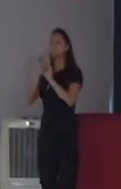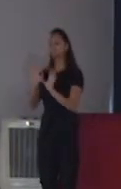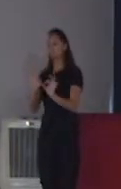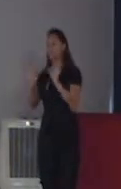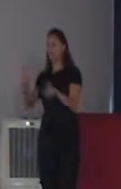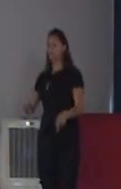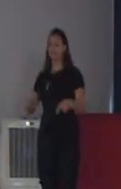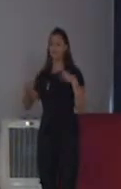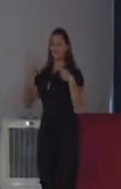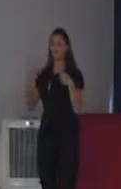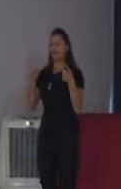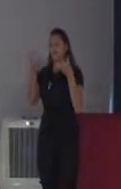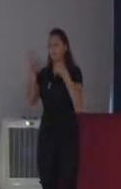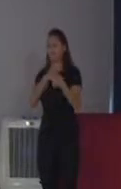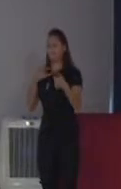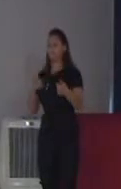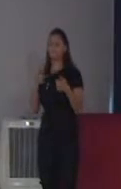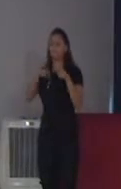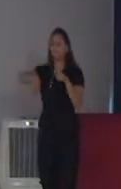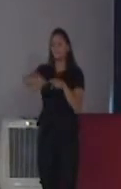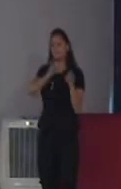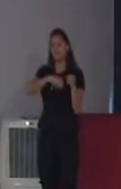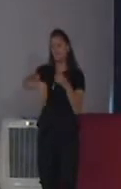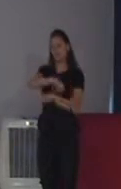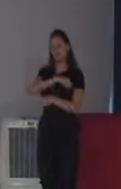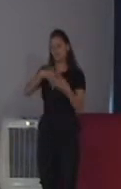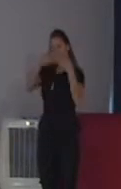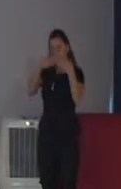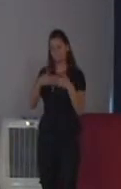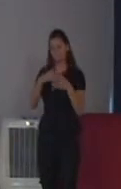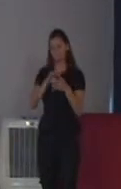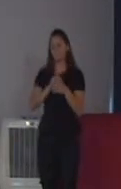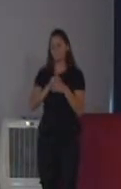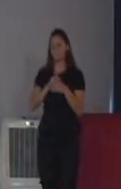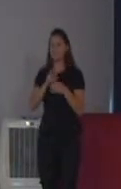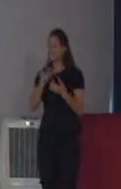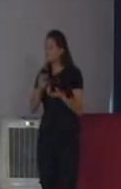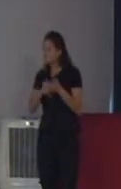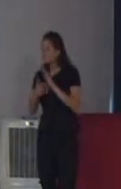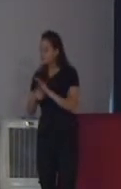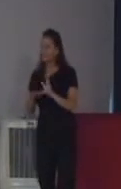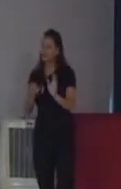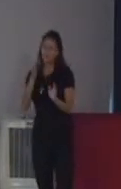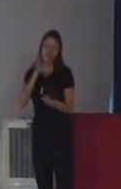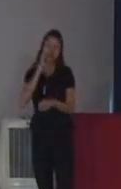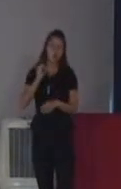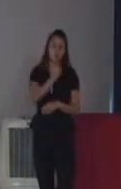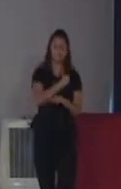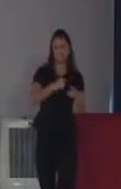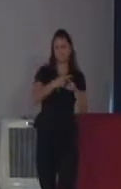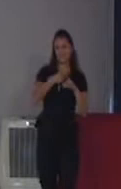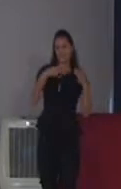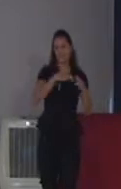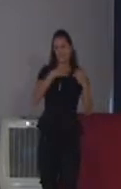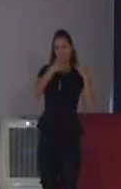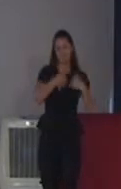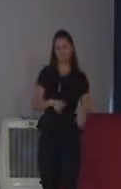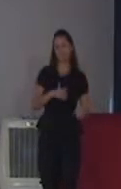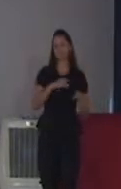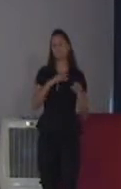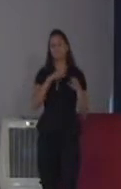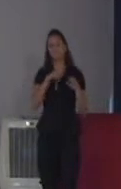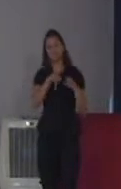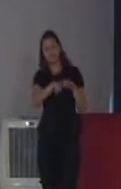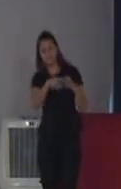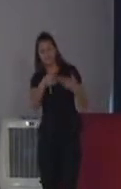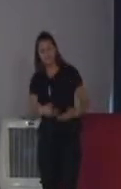para la población con discapacidad, que tenía que ver con que efectivamente hombres que habían pasado por la guerra, que después de ella salían